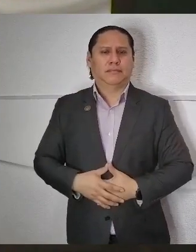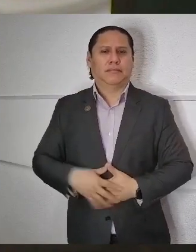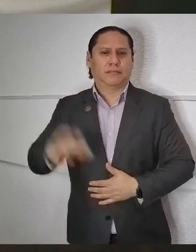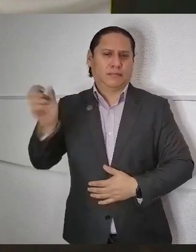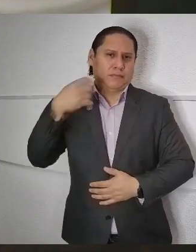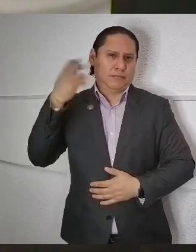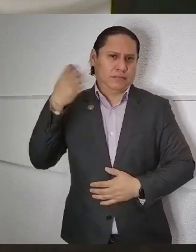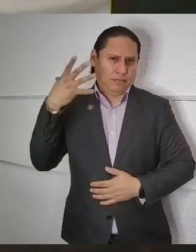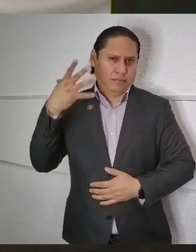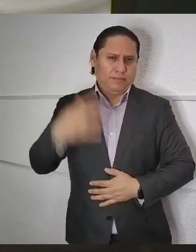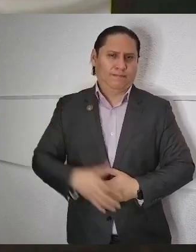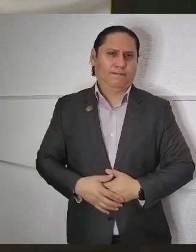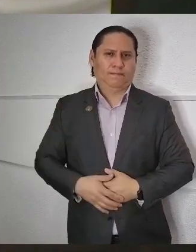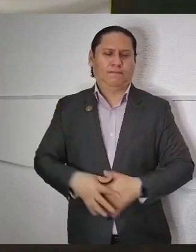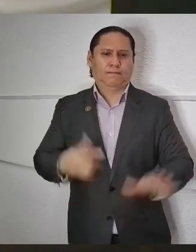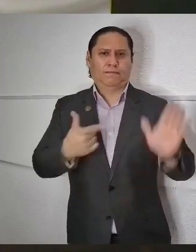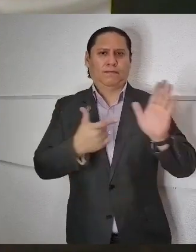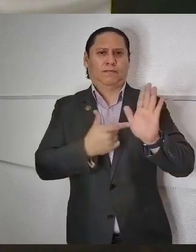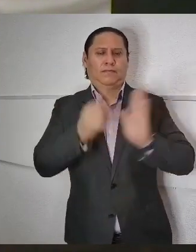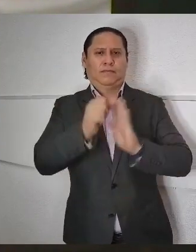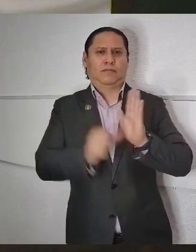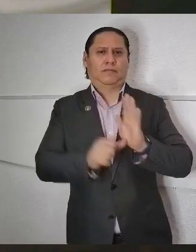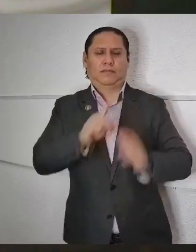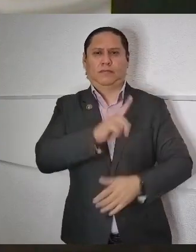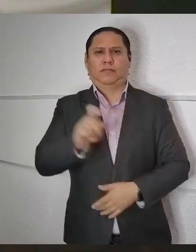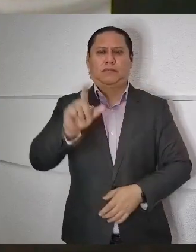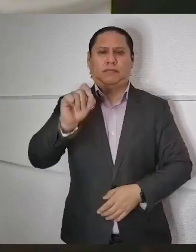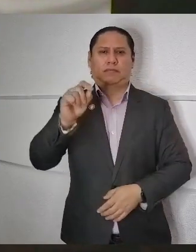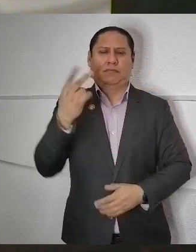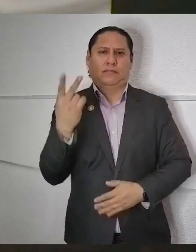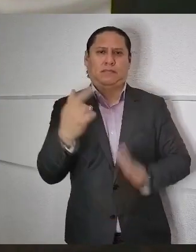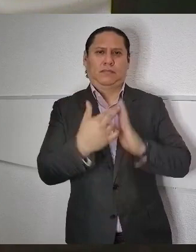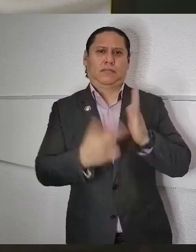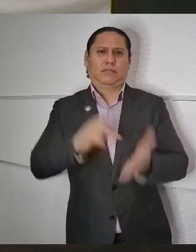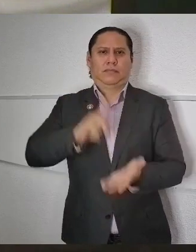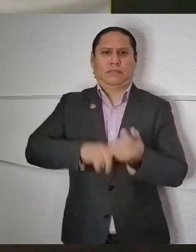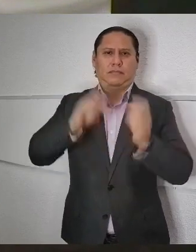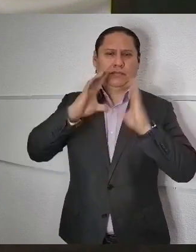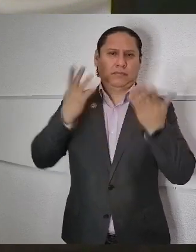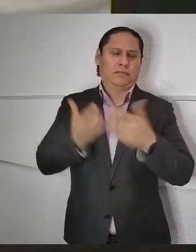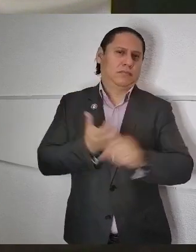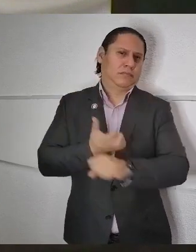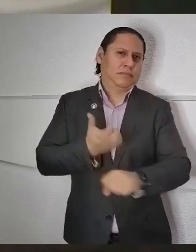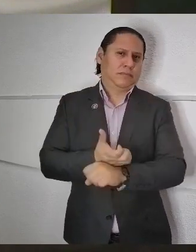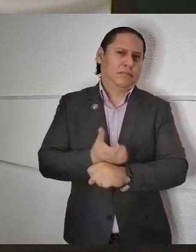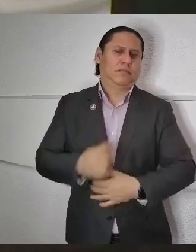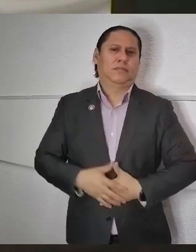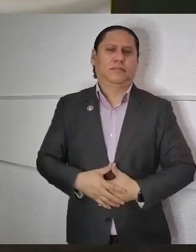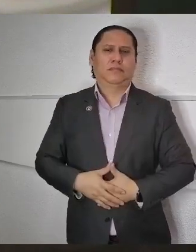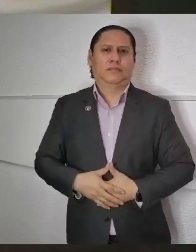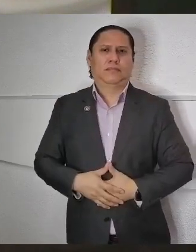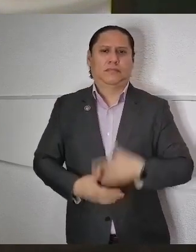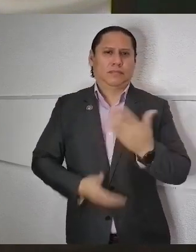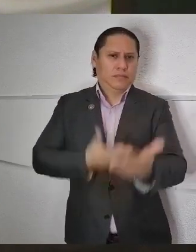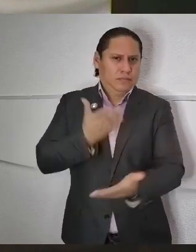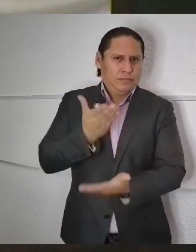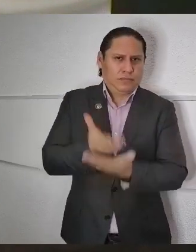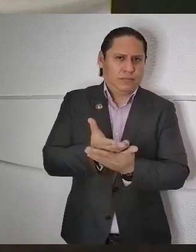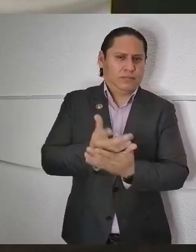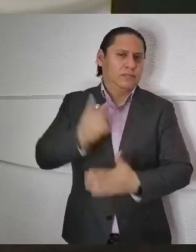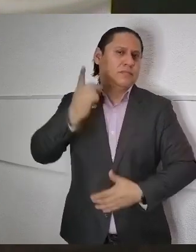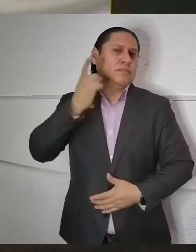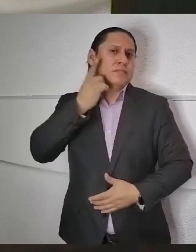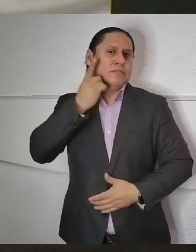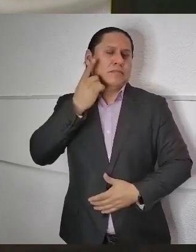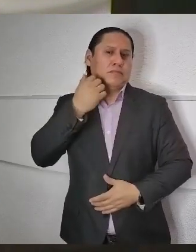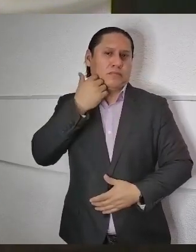Honorable Asamblea, con fundamento en el artículo 122 del Reglamento Interior del Poder Legislativo, solicito a las